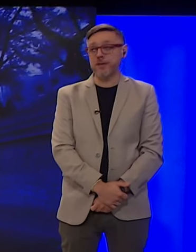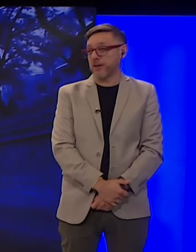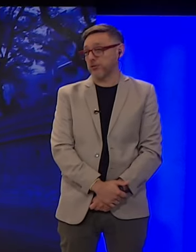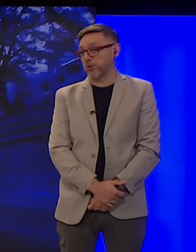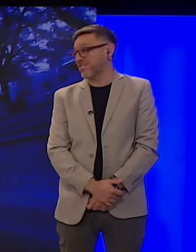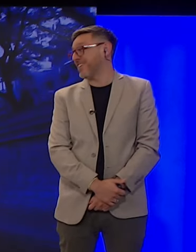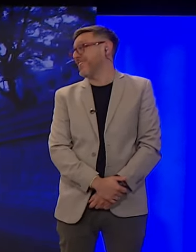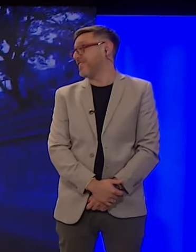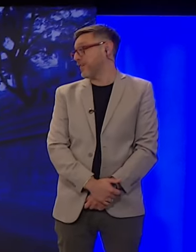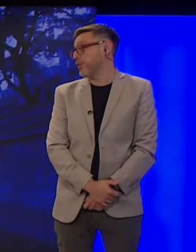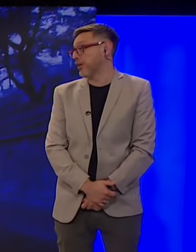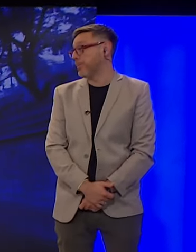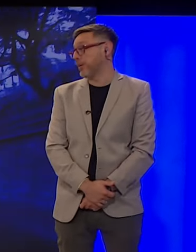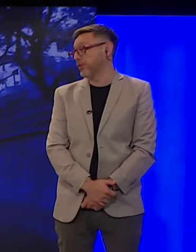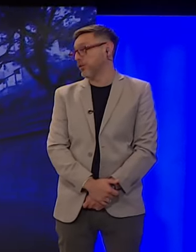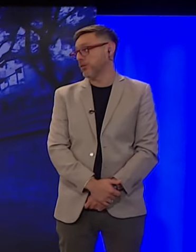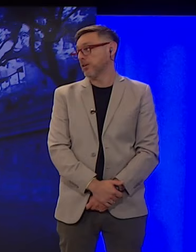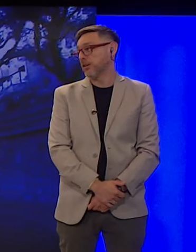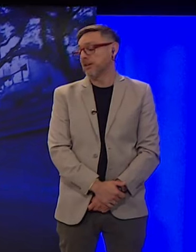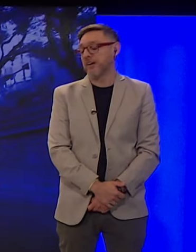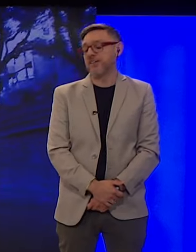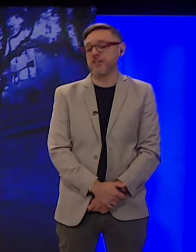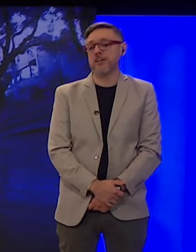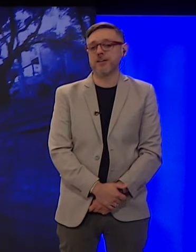de YPF, que subió a 77 millones de pesos.